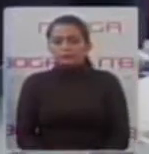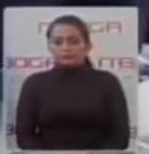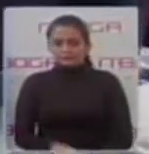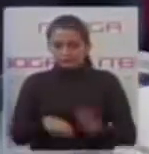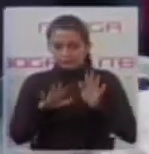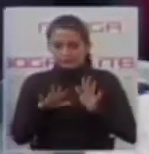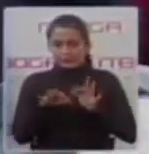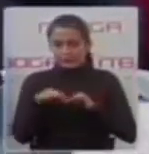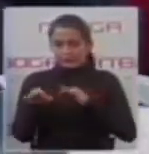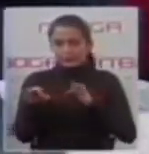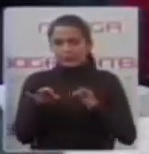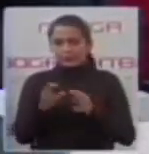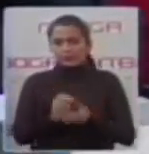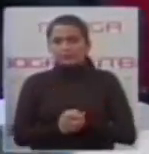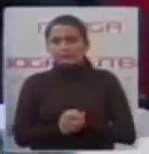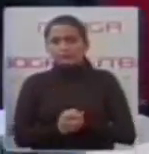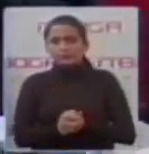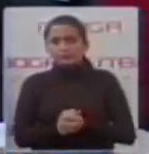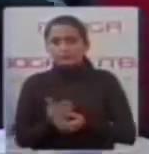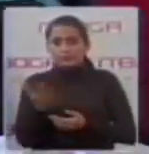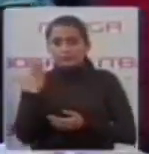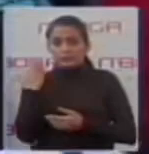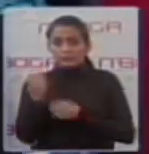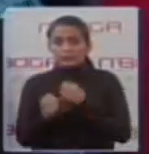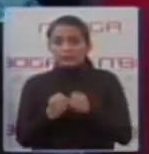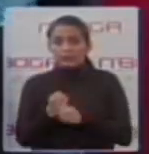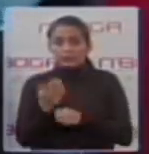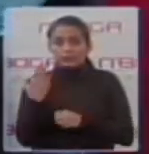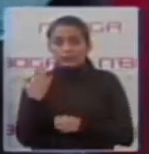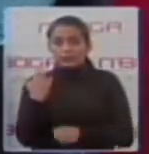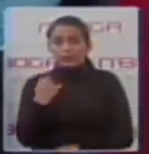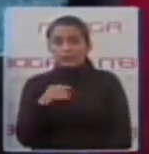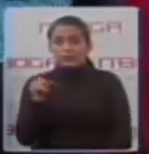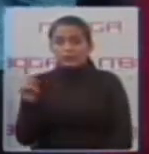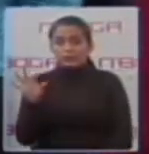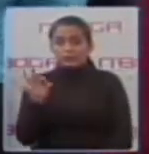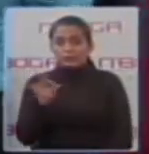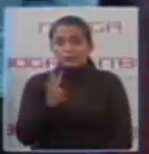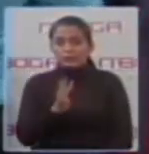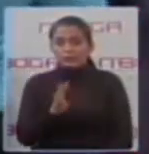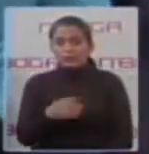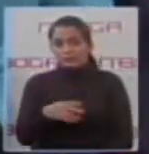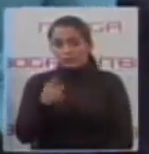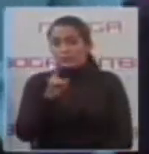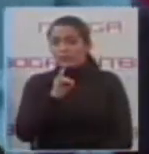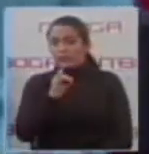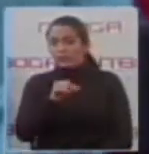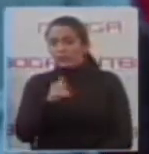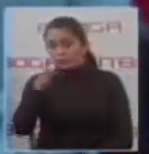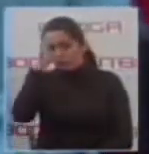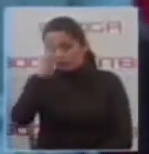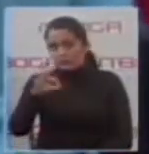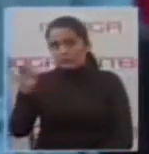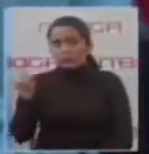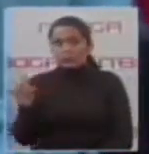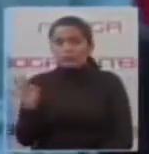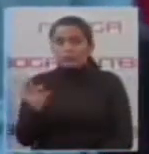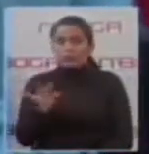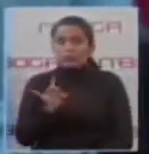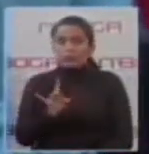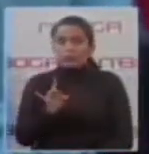algo adicional a lo que estás diciendo. Uh-huh. En el Mundial de Fútbol de Estados Unidos 94 y Francia 98 se gastaron alrededor menos